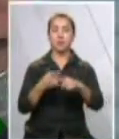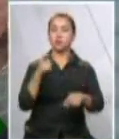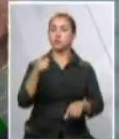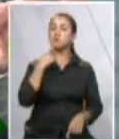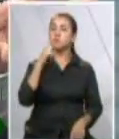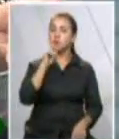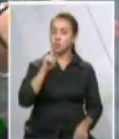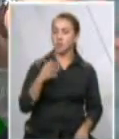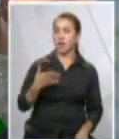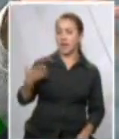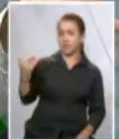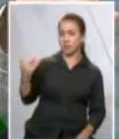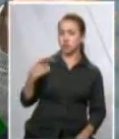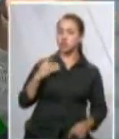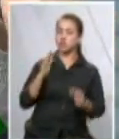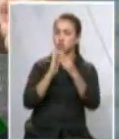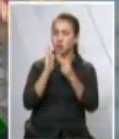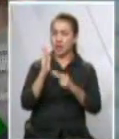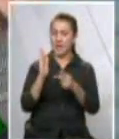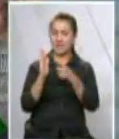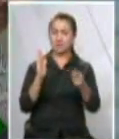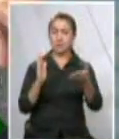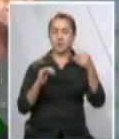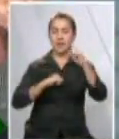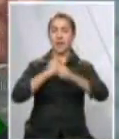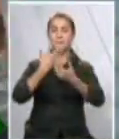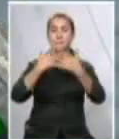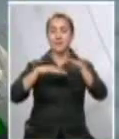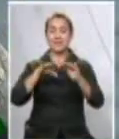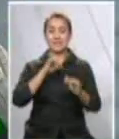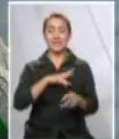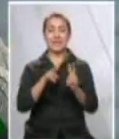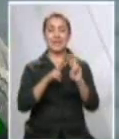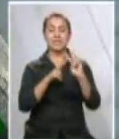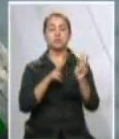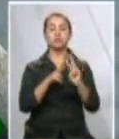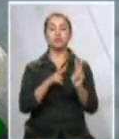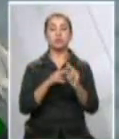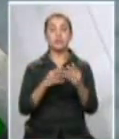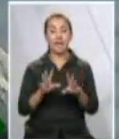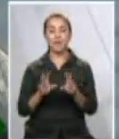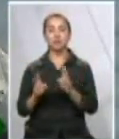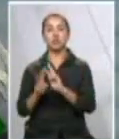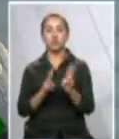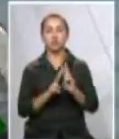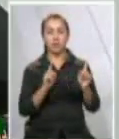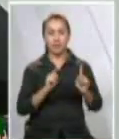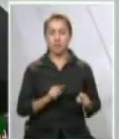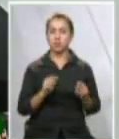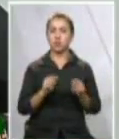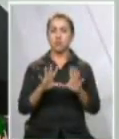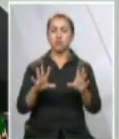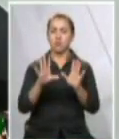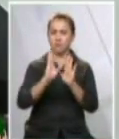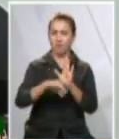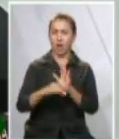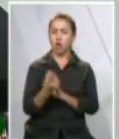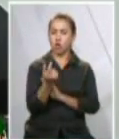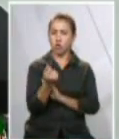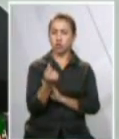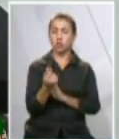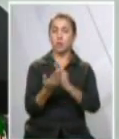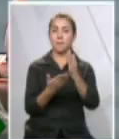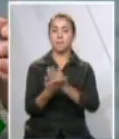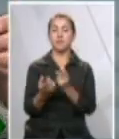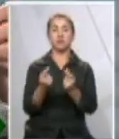anterior, acabo de leer la semana pasada que una empresa chilena hizo una solución de esto, de muy bajo costo, ya por supuesto que